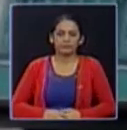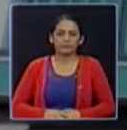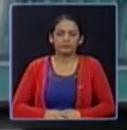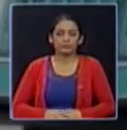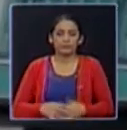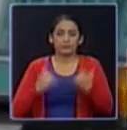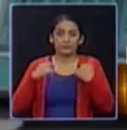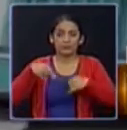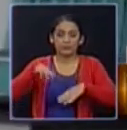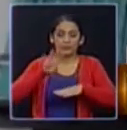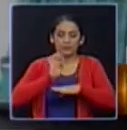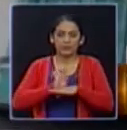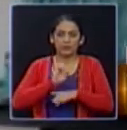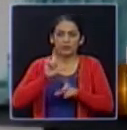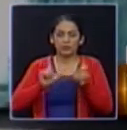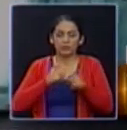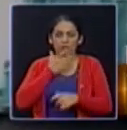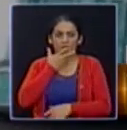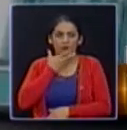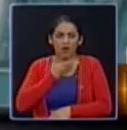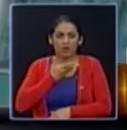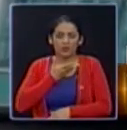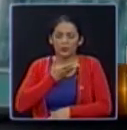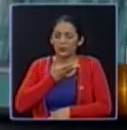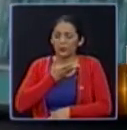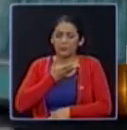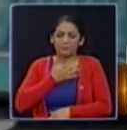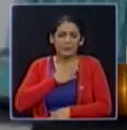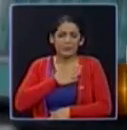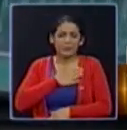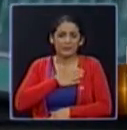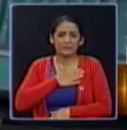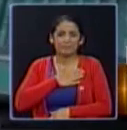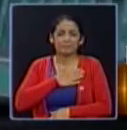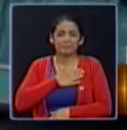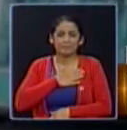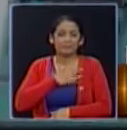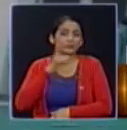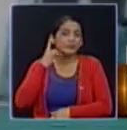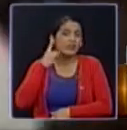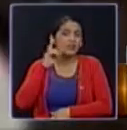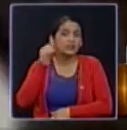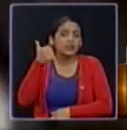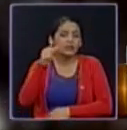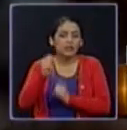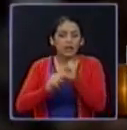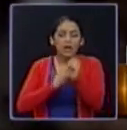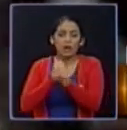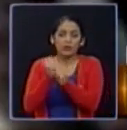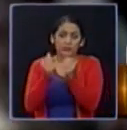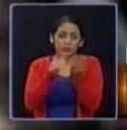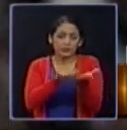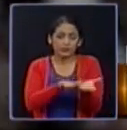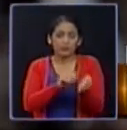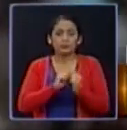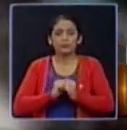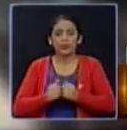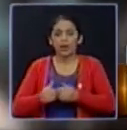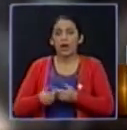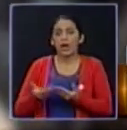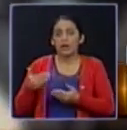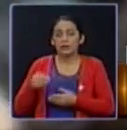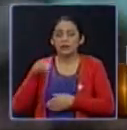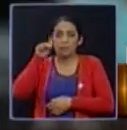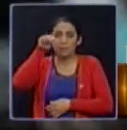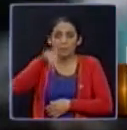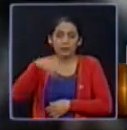El país está conmocionado por el horrendo asesinato de una niña de 10 años en Loja. El cuerpo de la menor fue hallado este